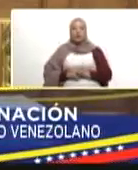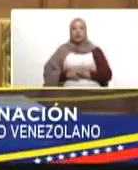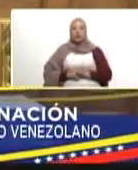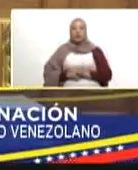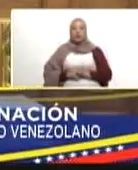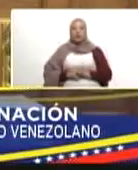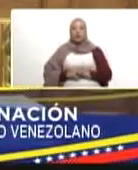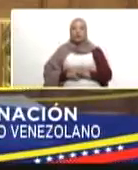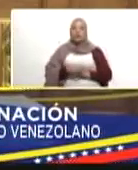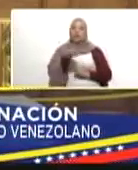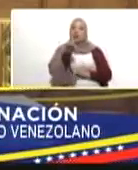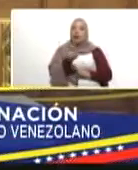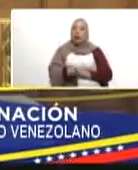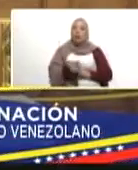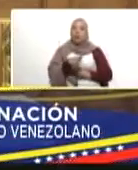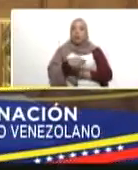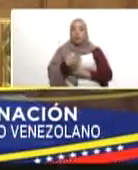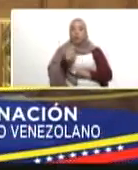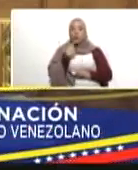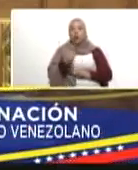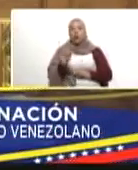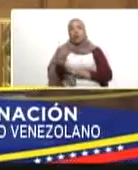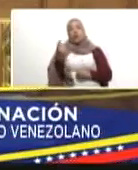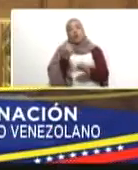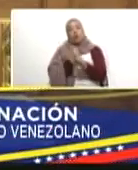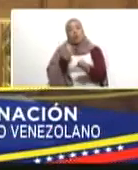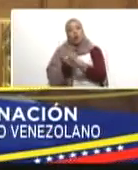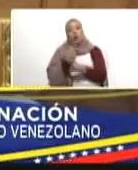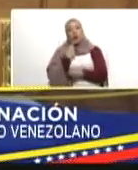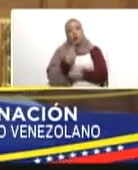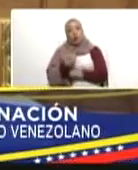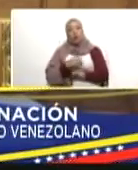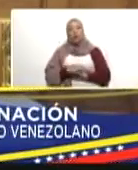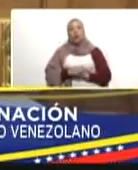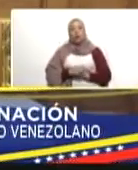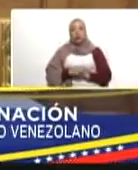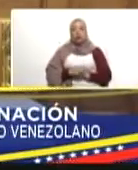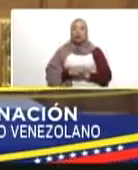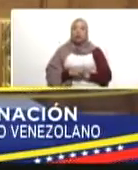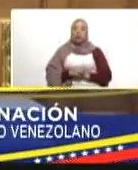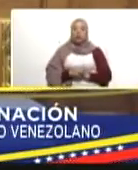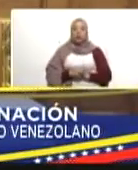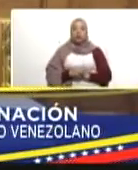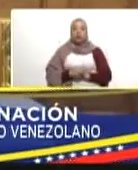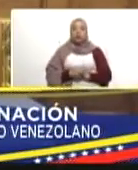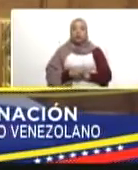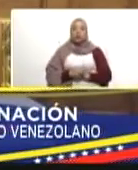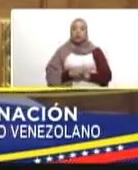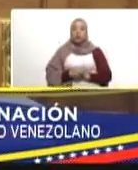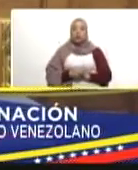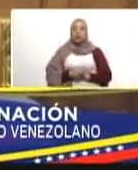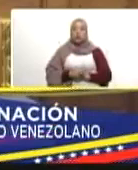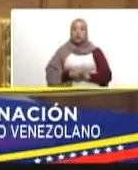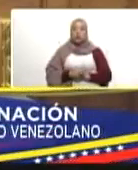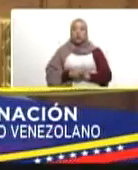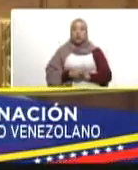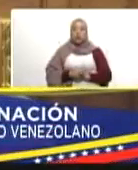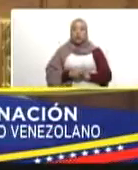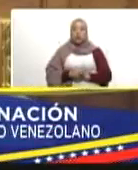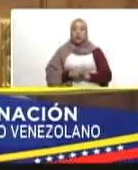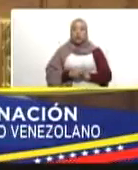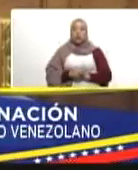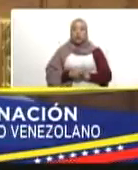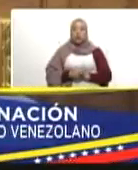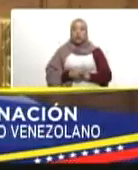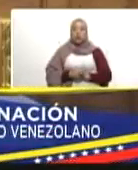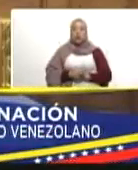también tengo que decir Y es primera vez que lo digo le estoy entregando